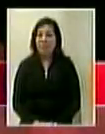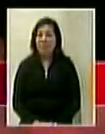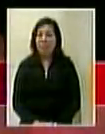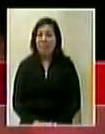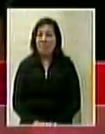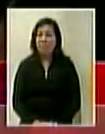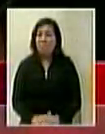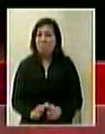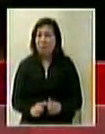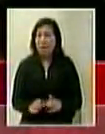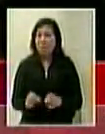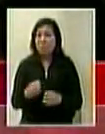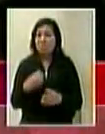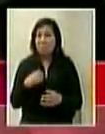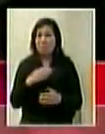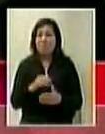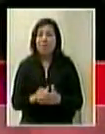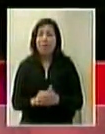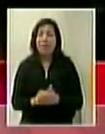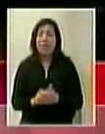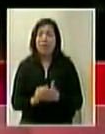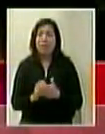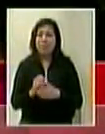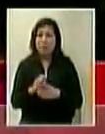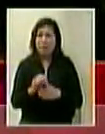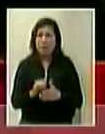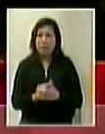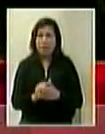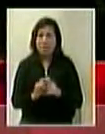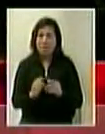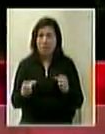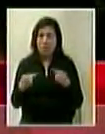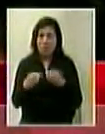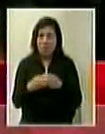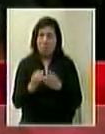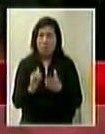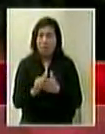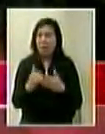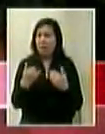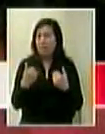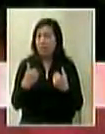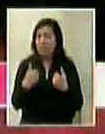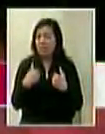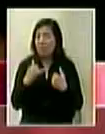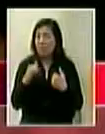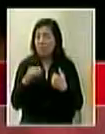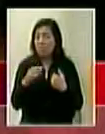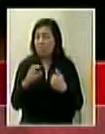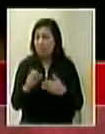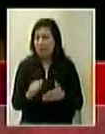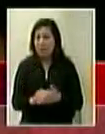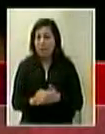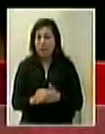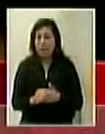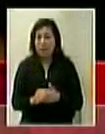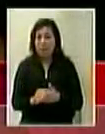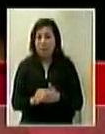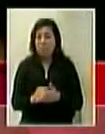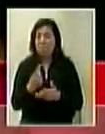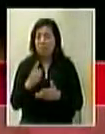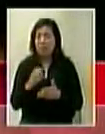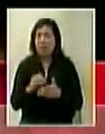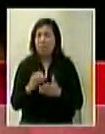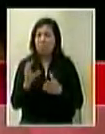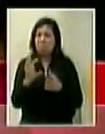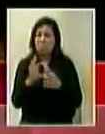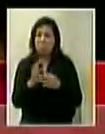características, pero me hizo el favor de capacitar al grupo de operaciones especiales del INPE en el ejército, ¿no? Para que